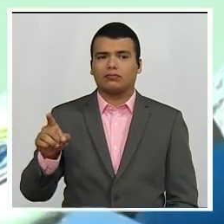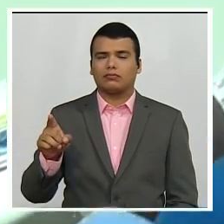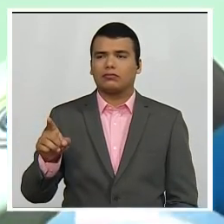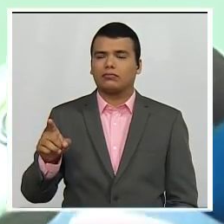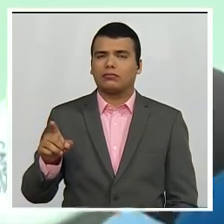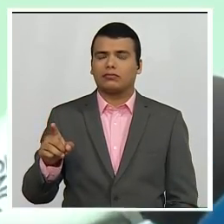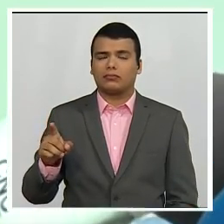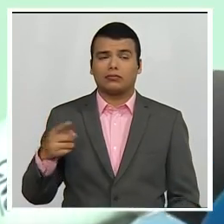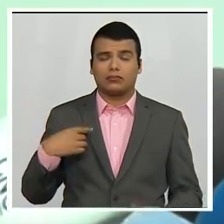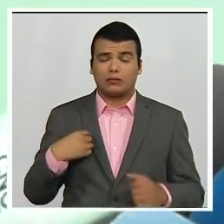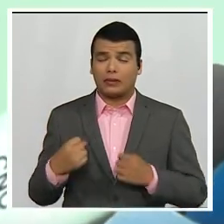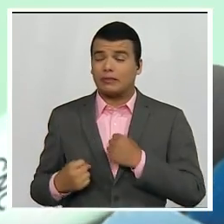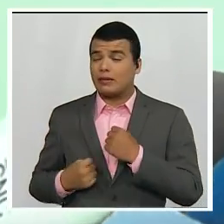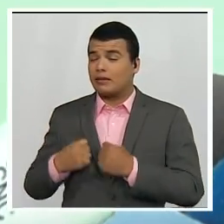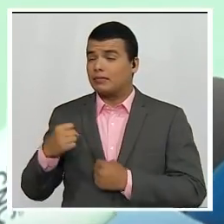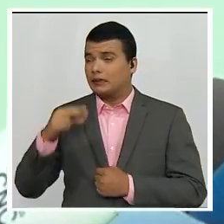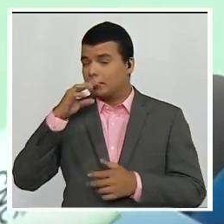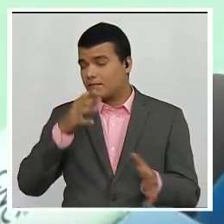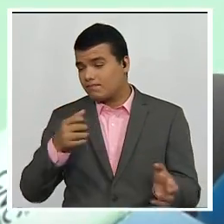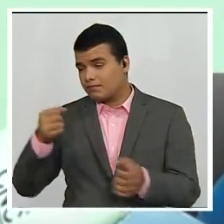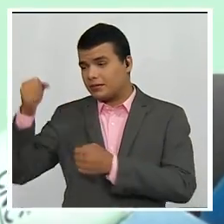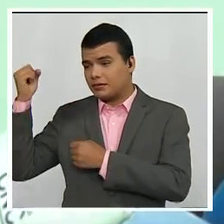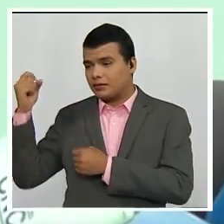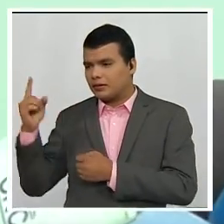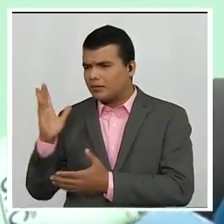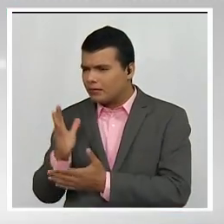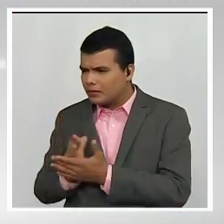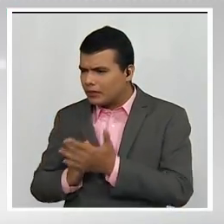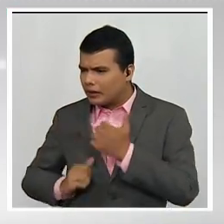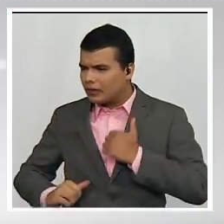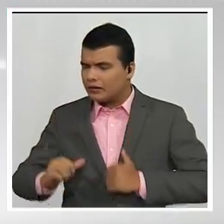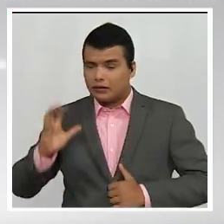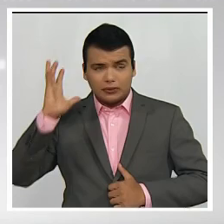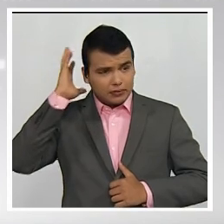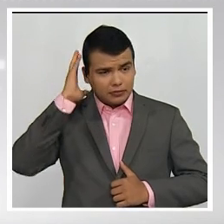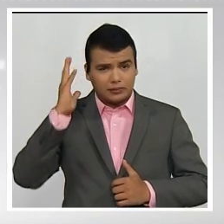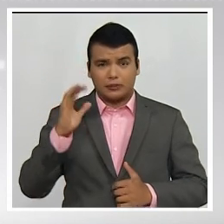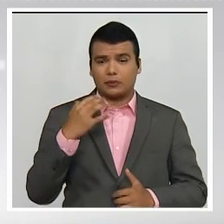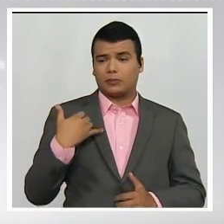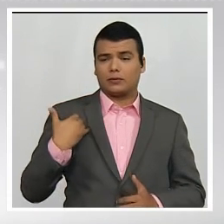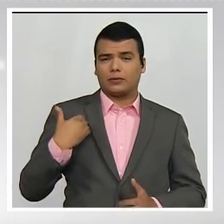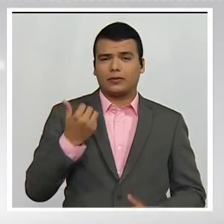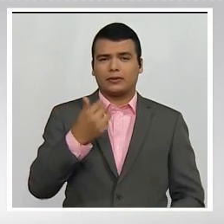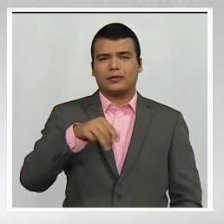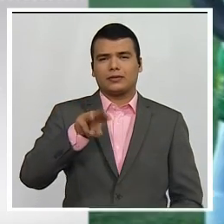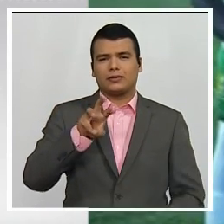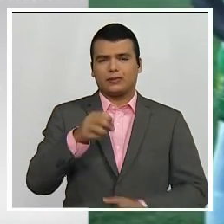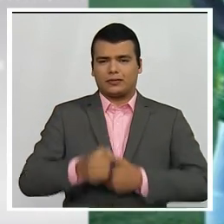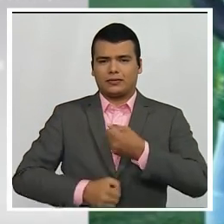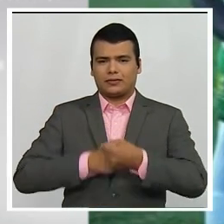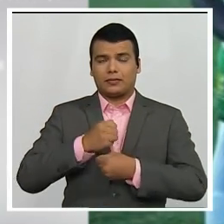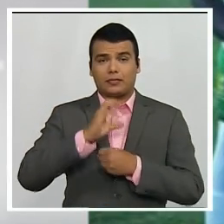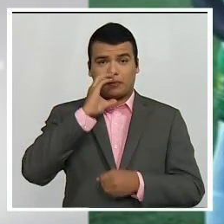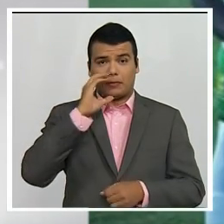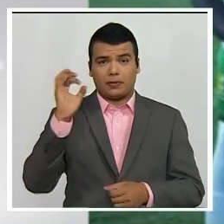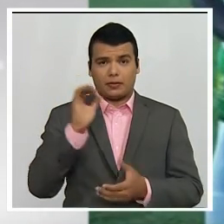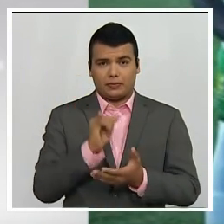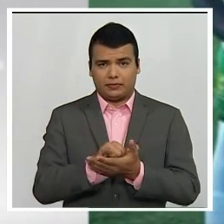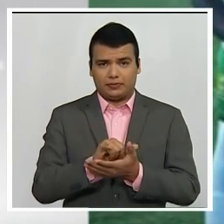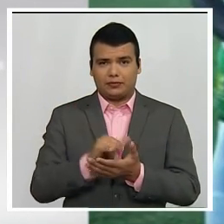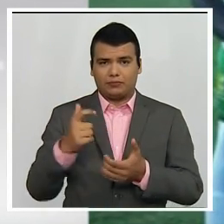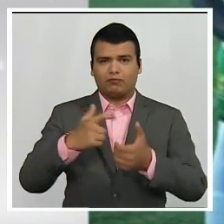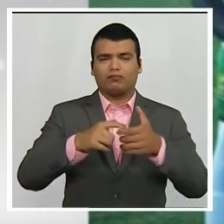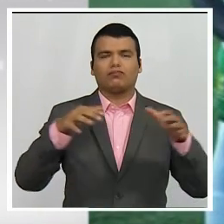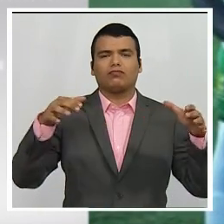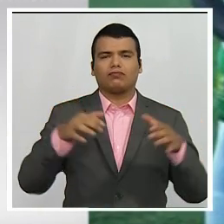yo corrí con la niña y levanté la niña cuando la vida herida en la cabeza noordin de 18 años promesa del fútbol y quien jugaba de central en la